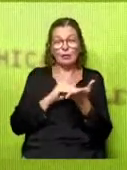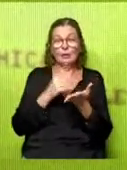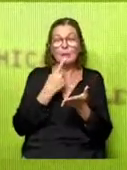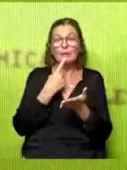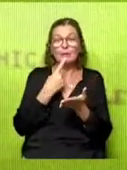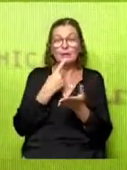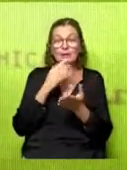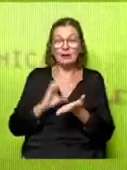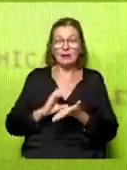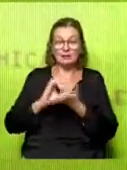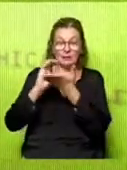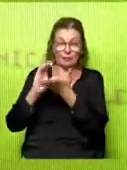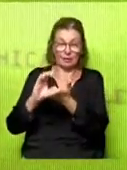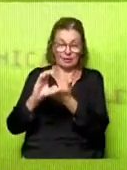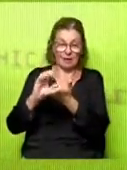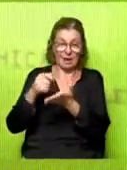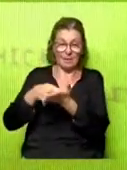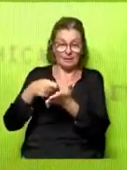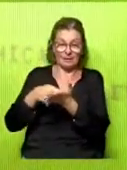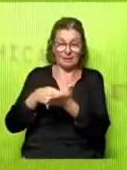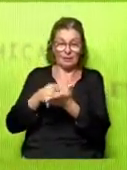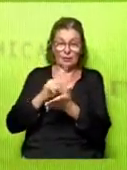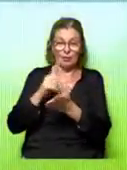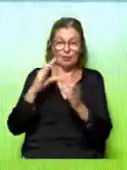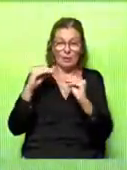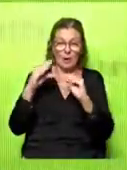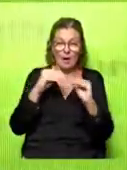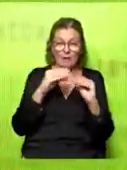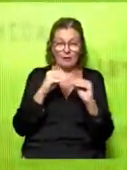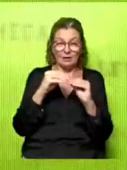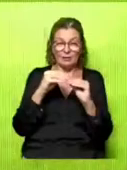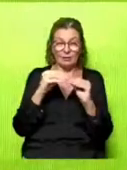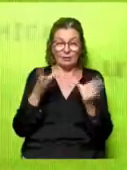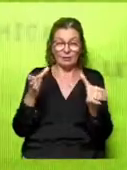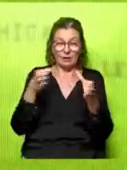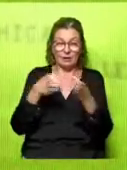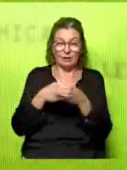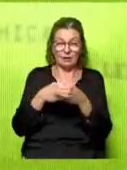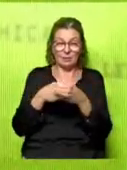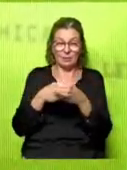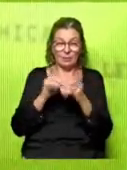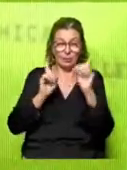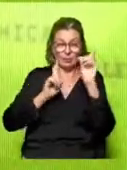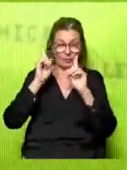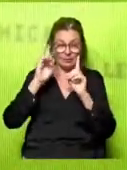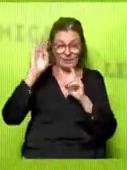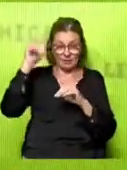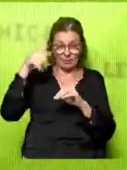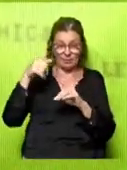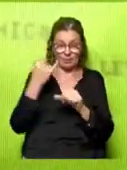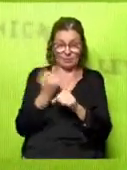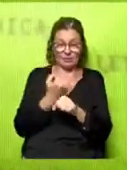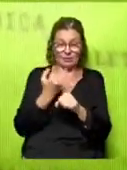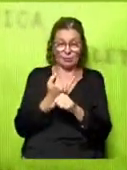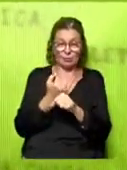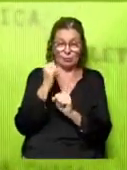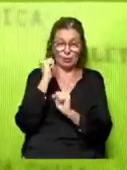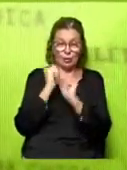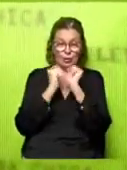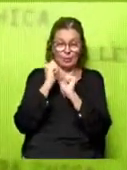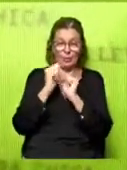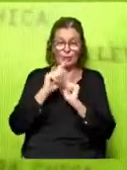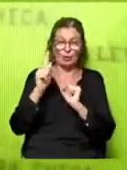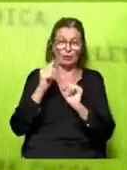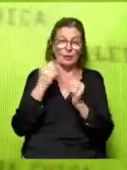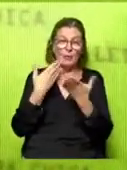de transferencias monetarias, ¿no? Porque no estamos hablando del equipo de la Universidad de la República, el Instituto de Economía, no